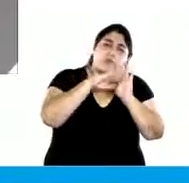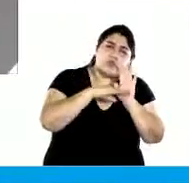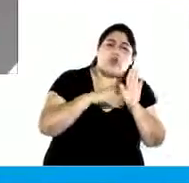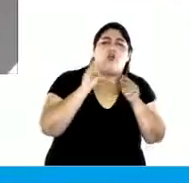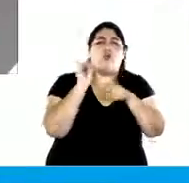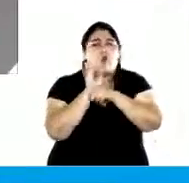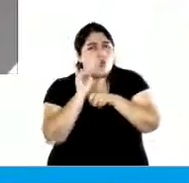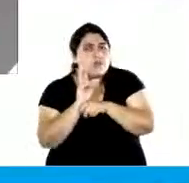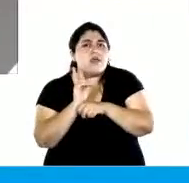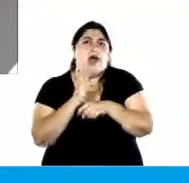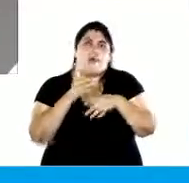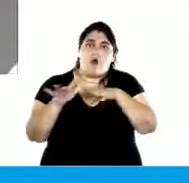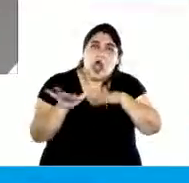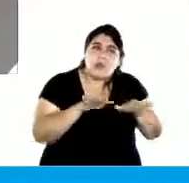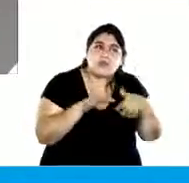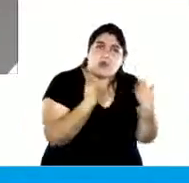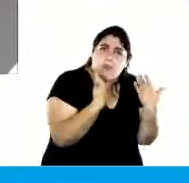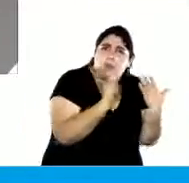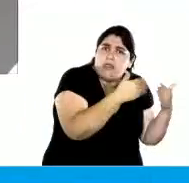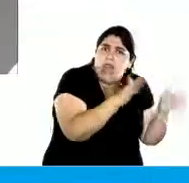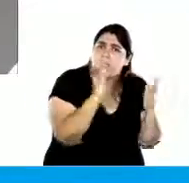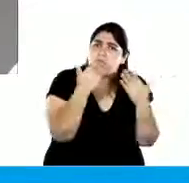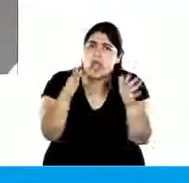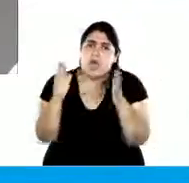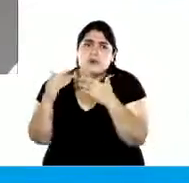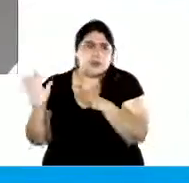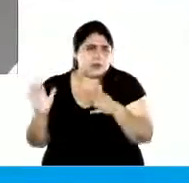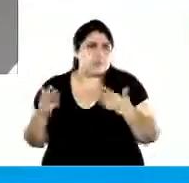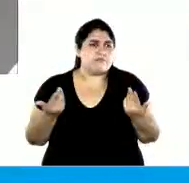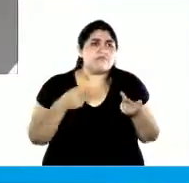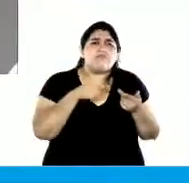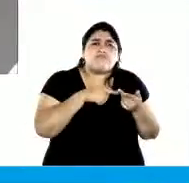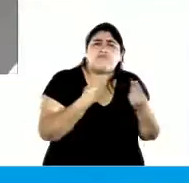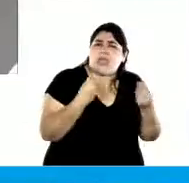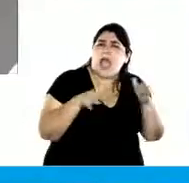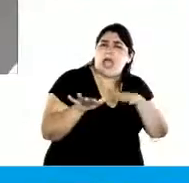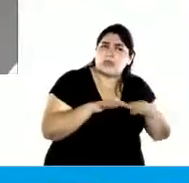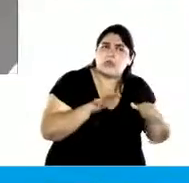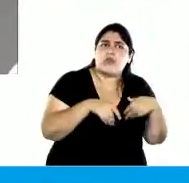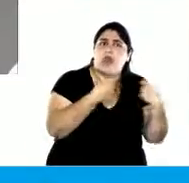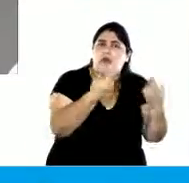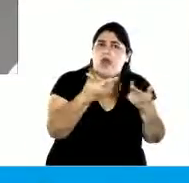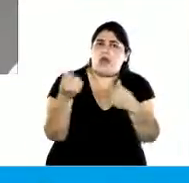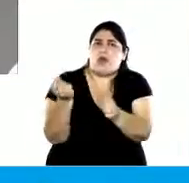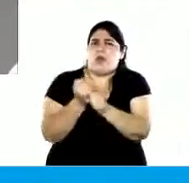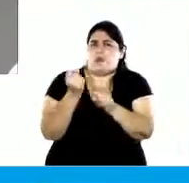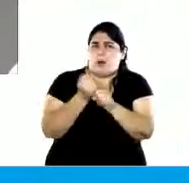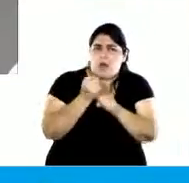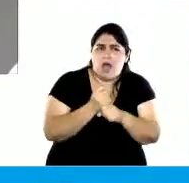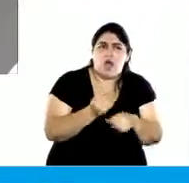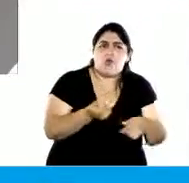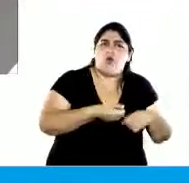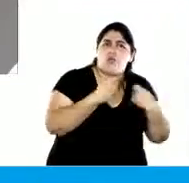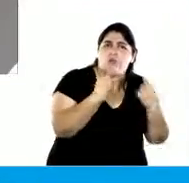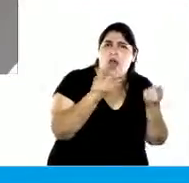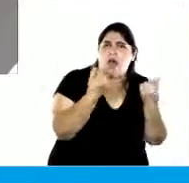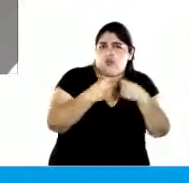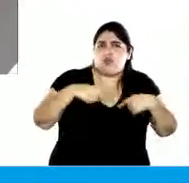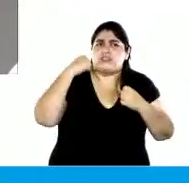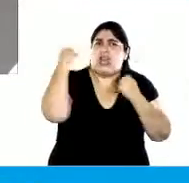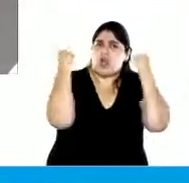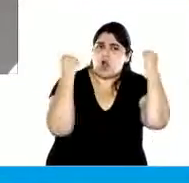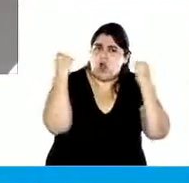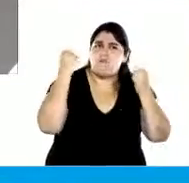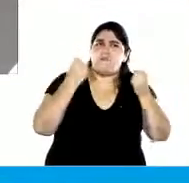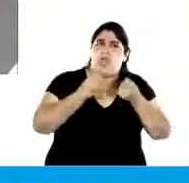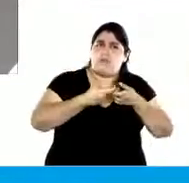son actividades que pueden funcionar y que realmente generan muchísima actividad en económica en